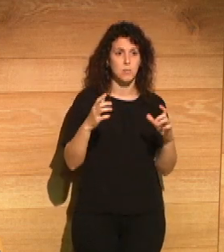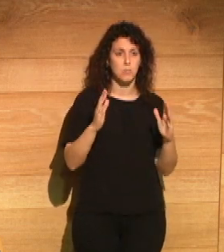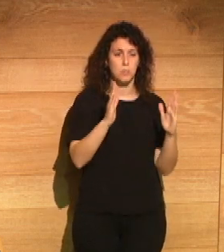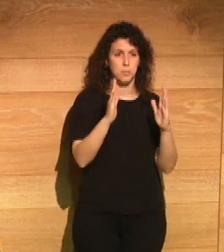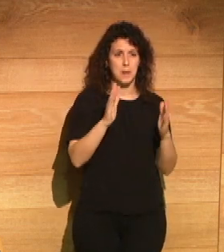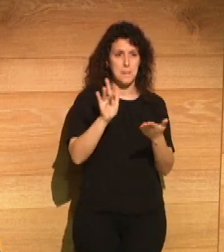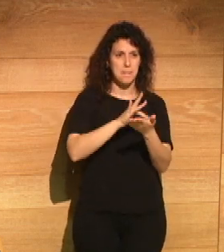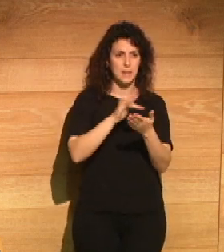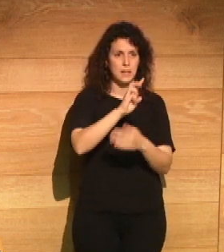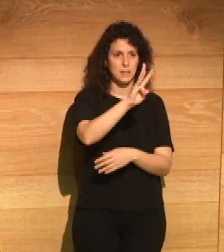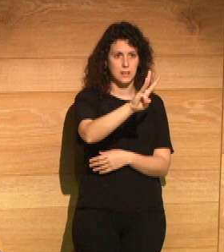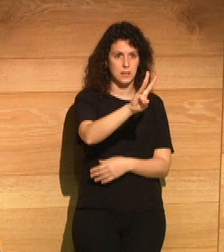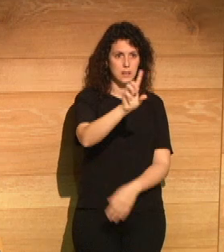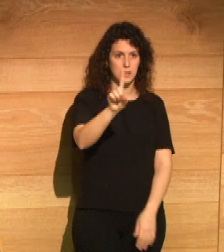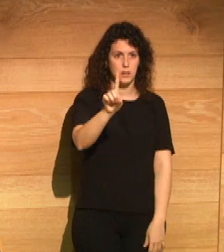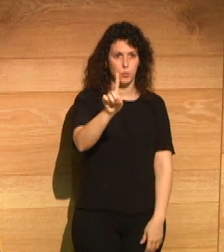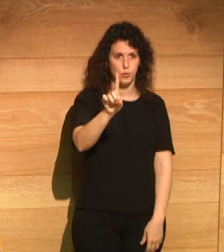página 31.